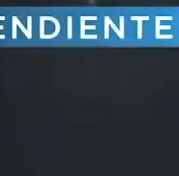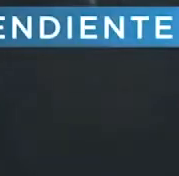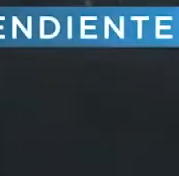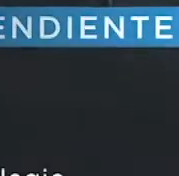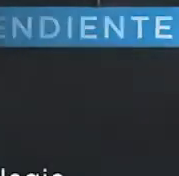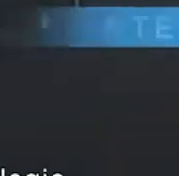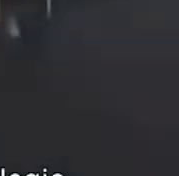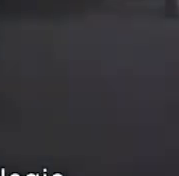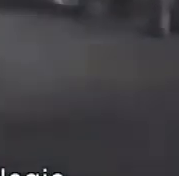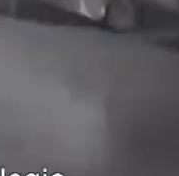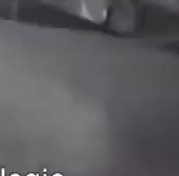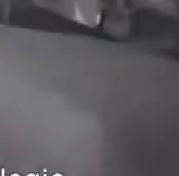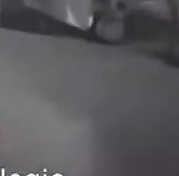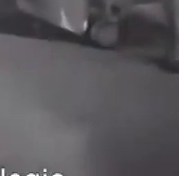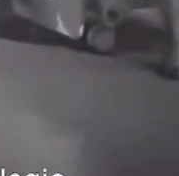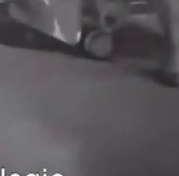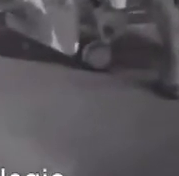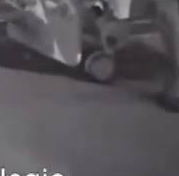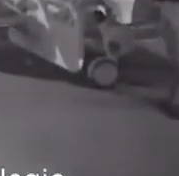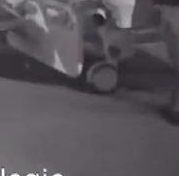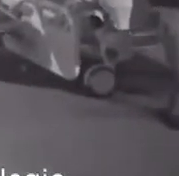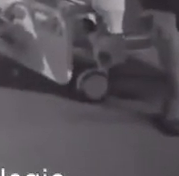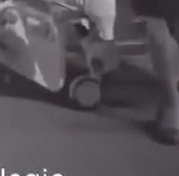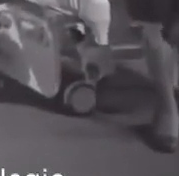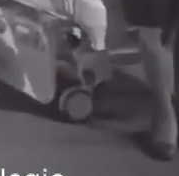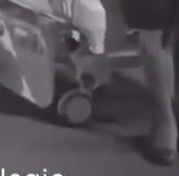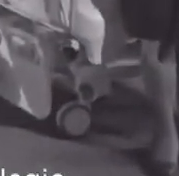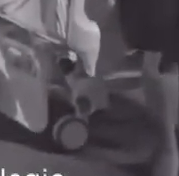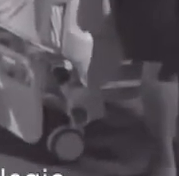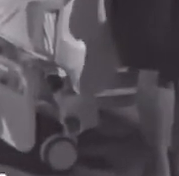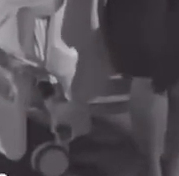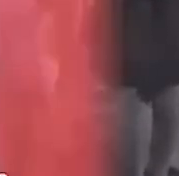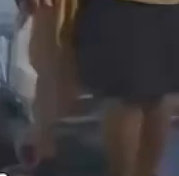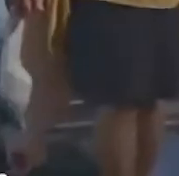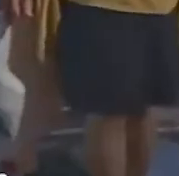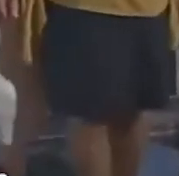independiente. El año en el que logramos que la salud dejara de ser un privilegio, convirtiéndose